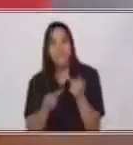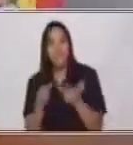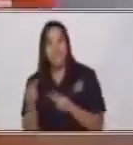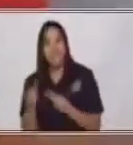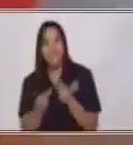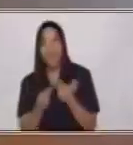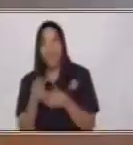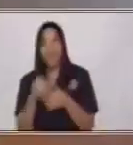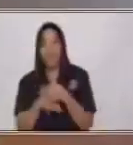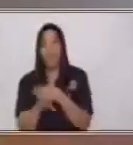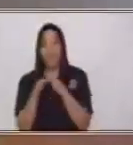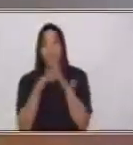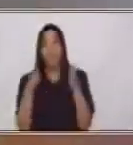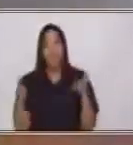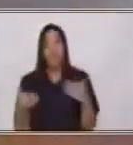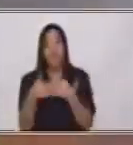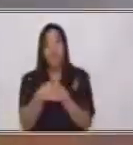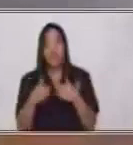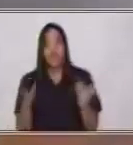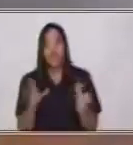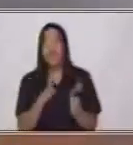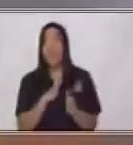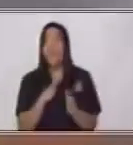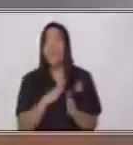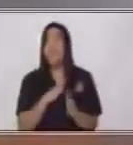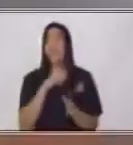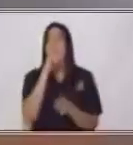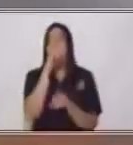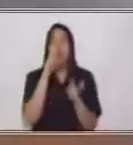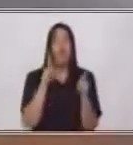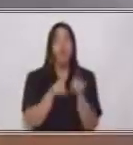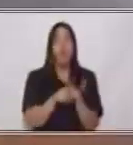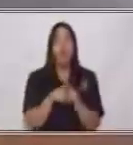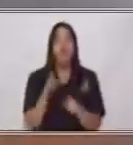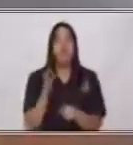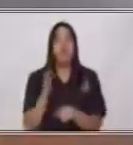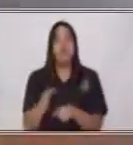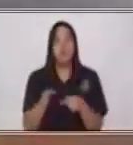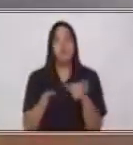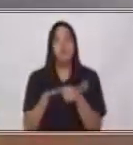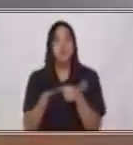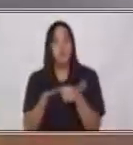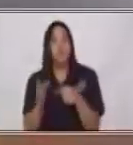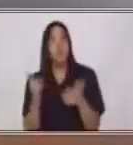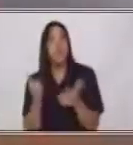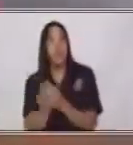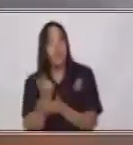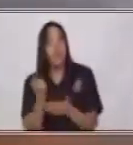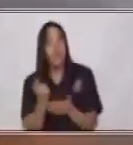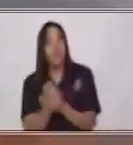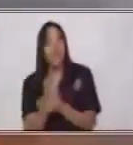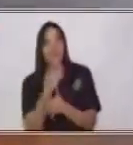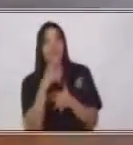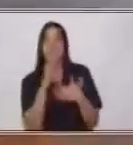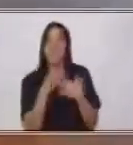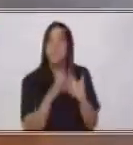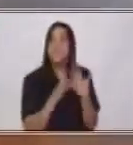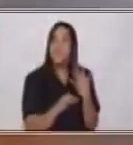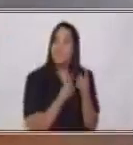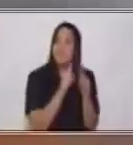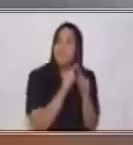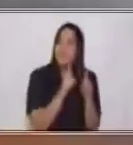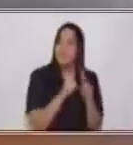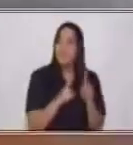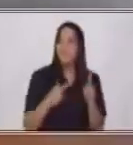de la caja también tengo las monedas con las cuales voy a pagar algunos productos que voy a